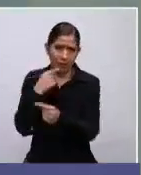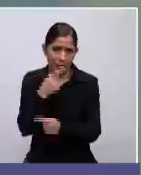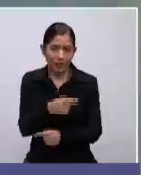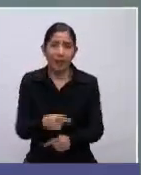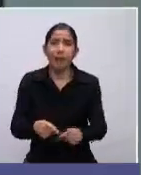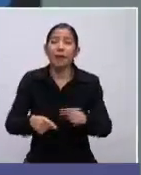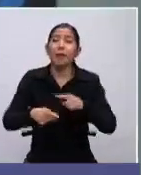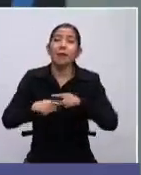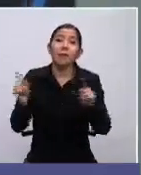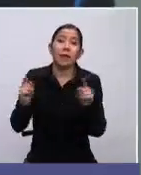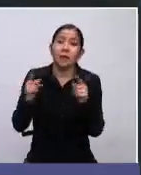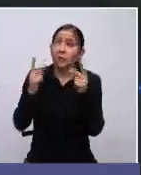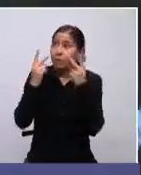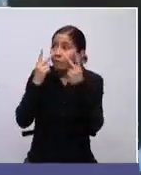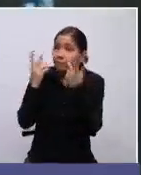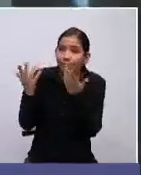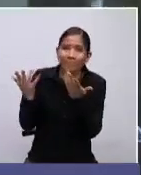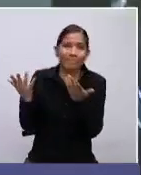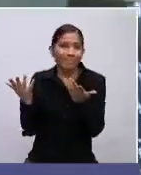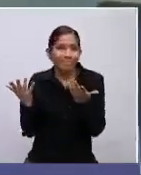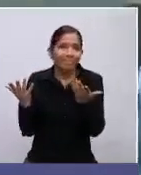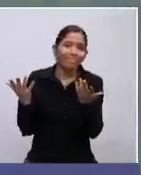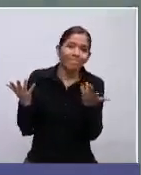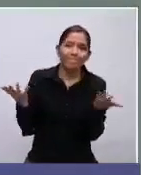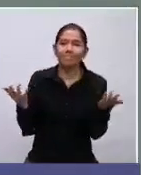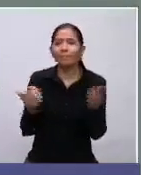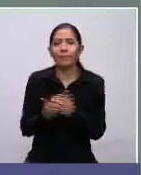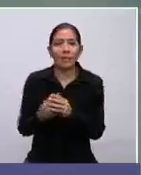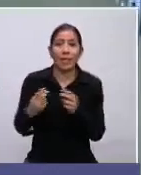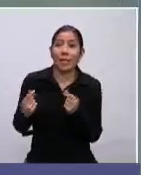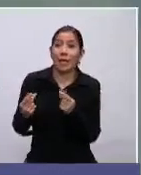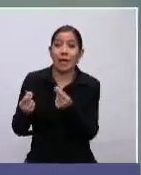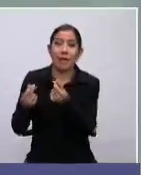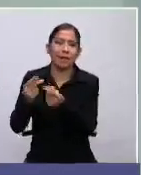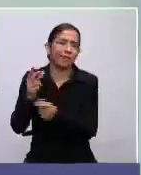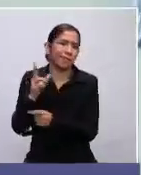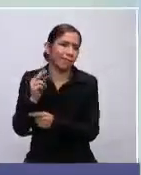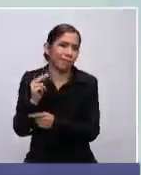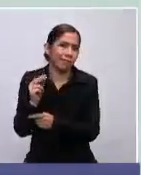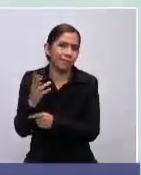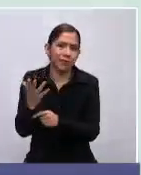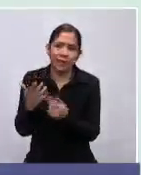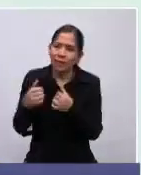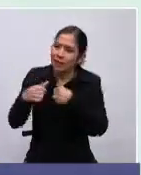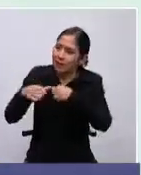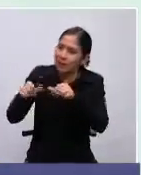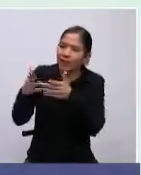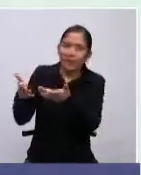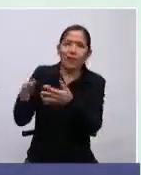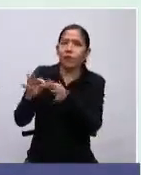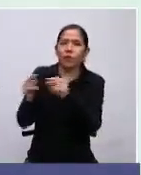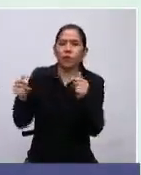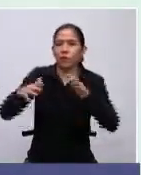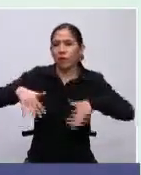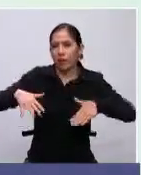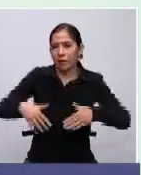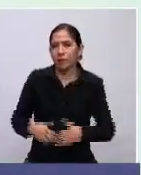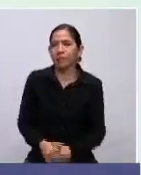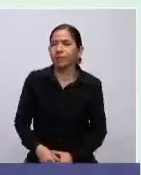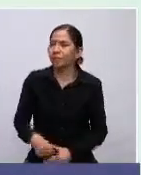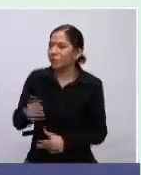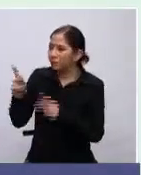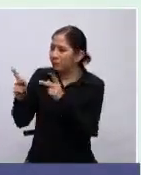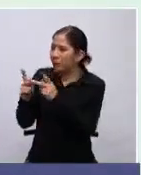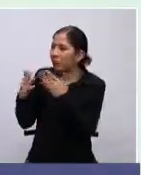como verán, no hay esa agilidad, ese dinamismo para dar solución inmediata. Perfecto,